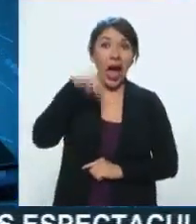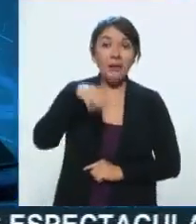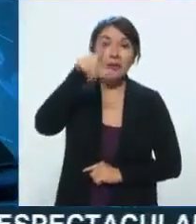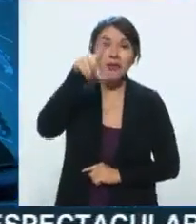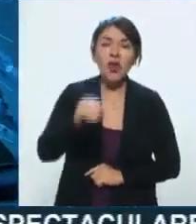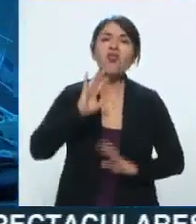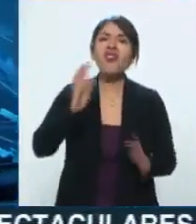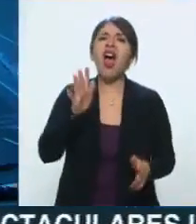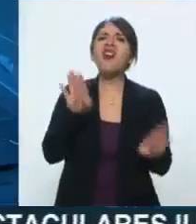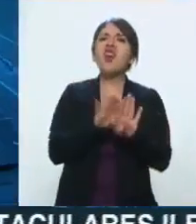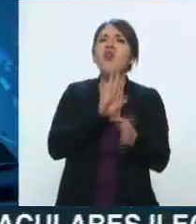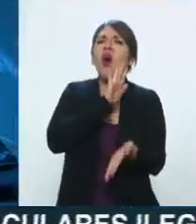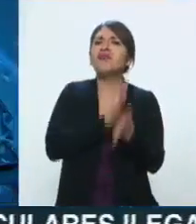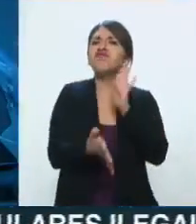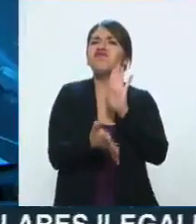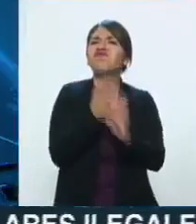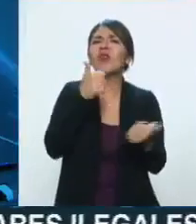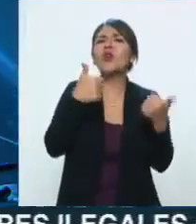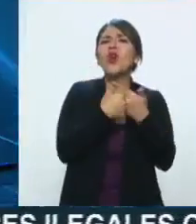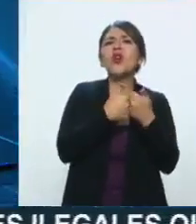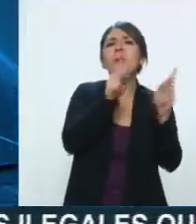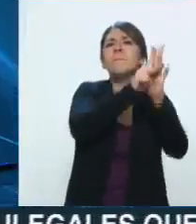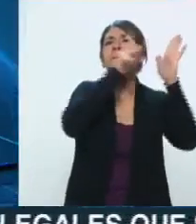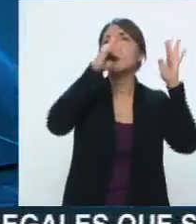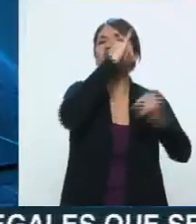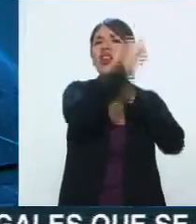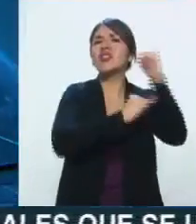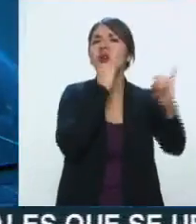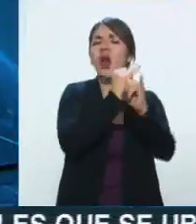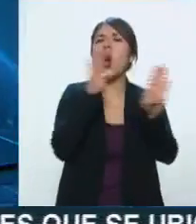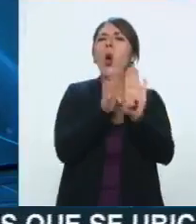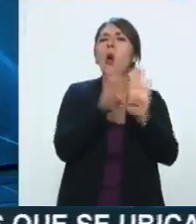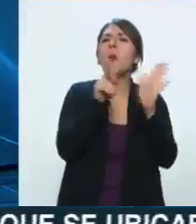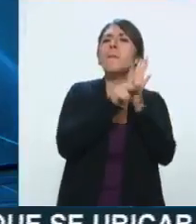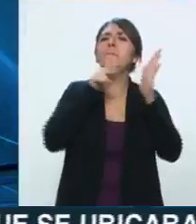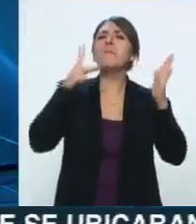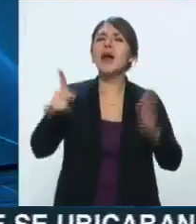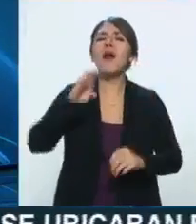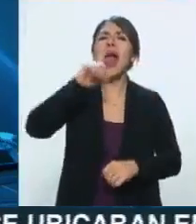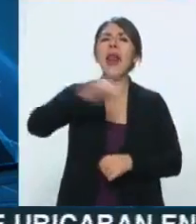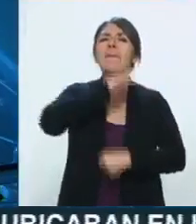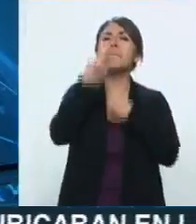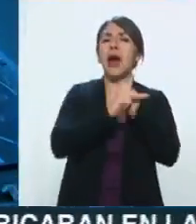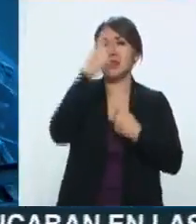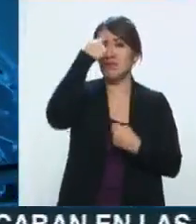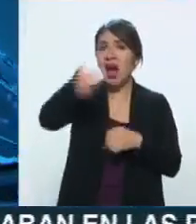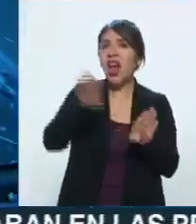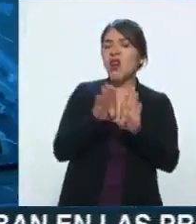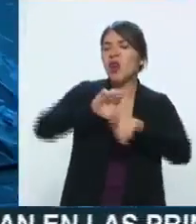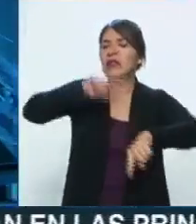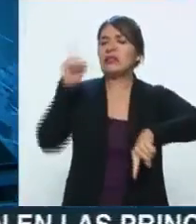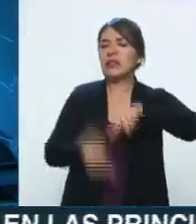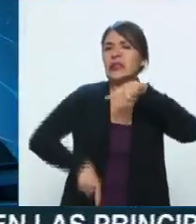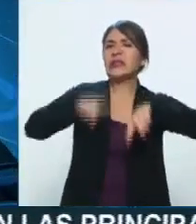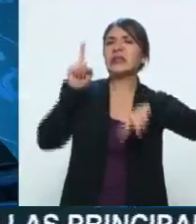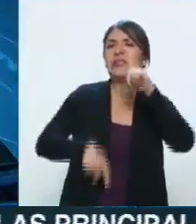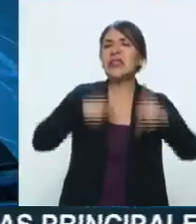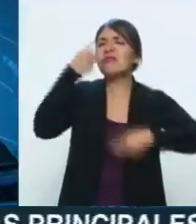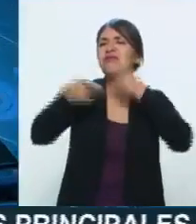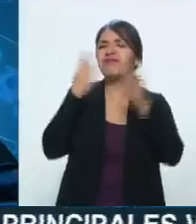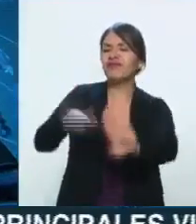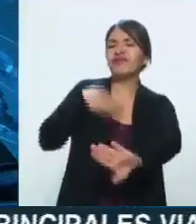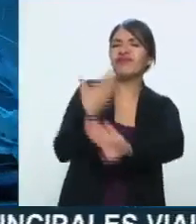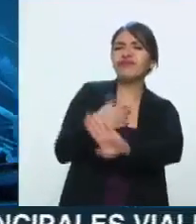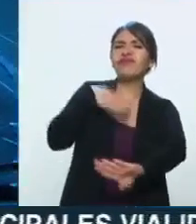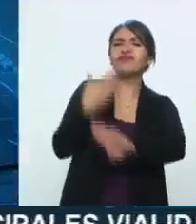han coludido con algunos periódicos internacionales, entre ellos precisamente el periódico El País, para desprestigiar las